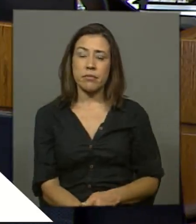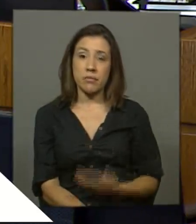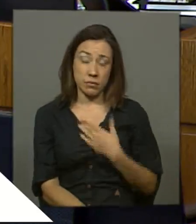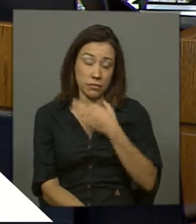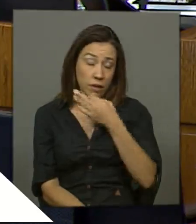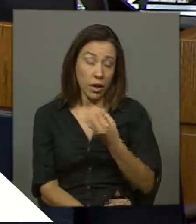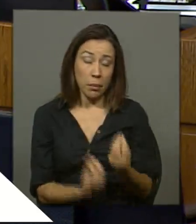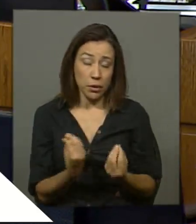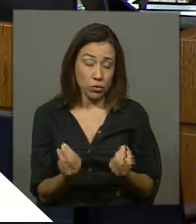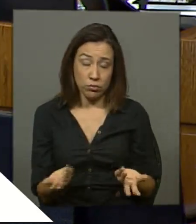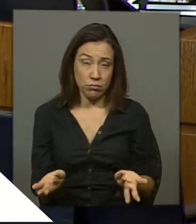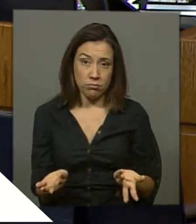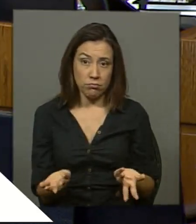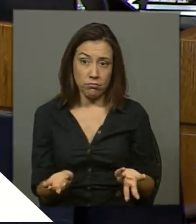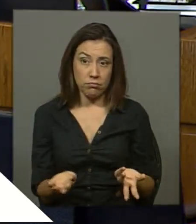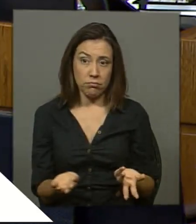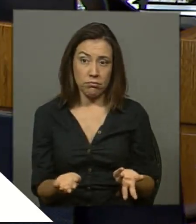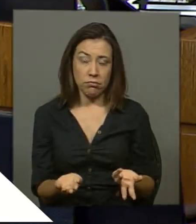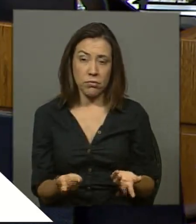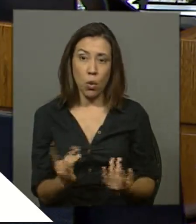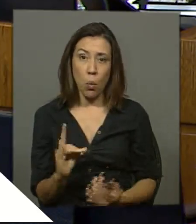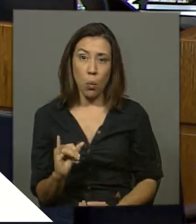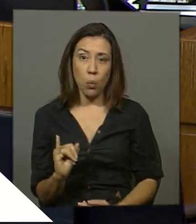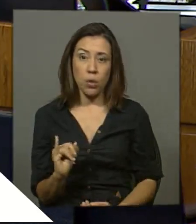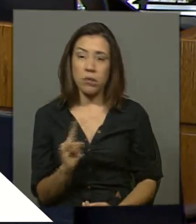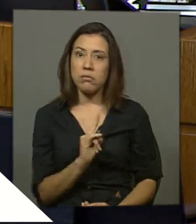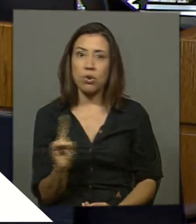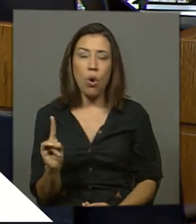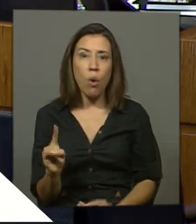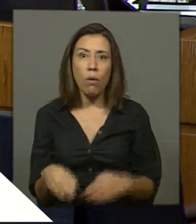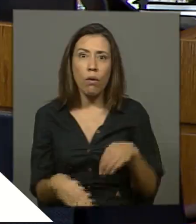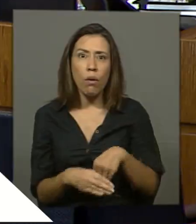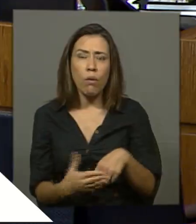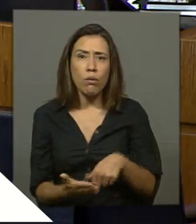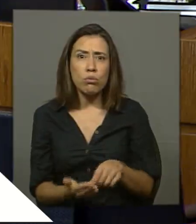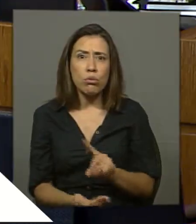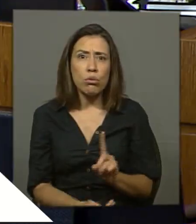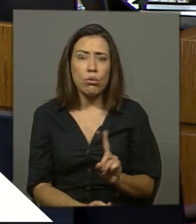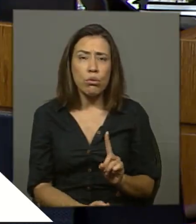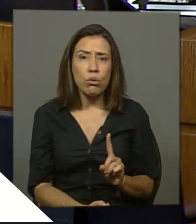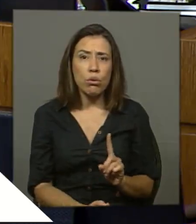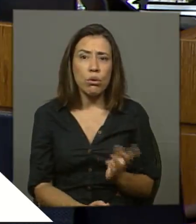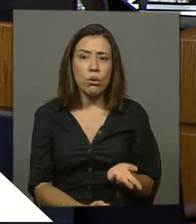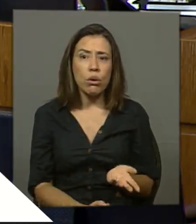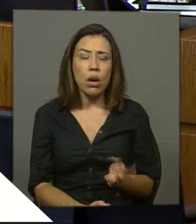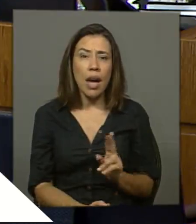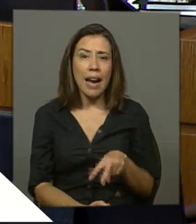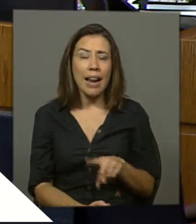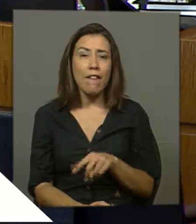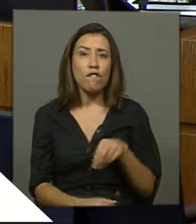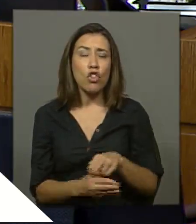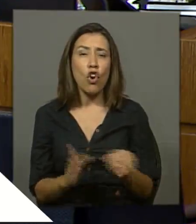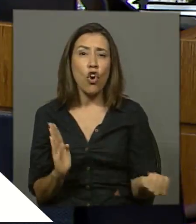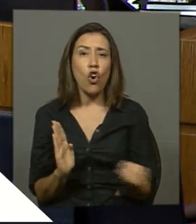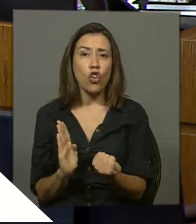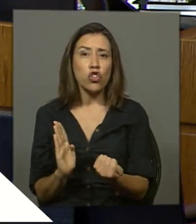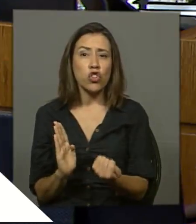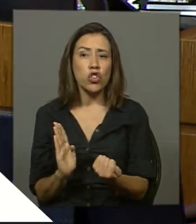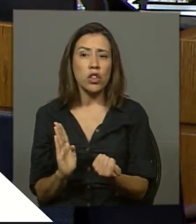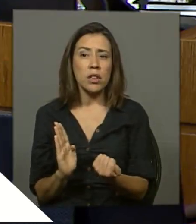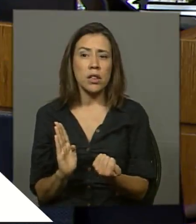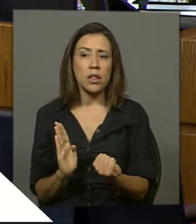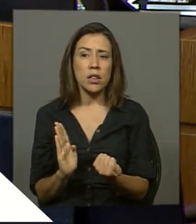comentar lo que pasó la udi no votó rn no votó en contra